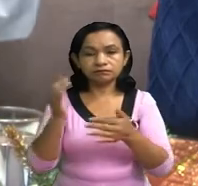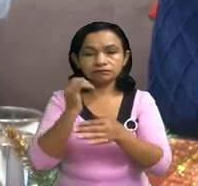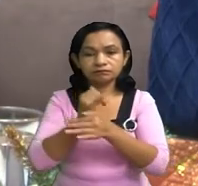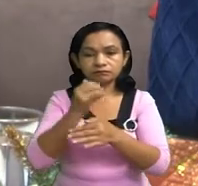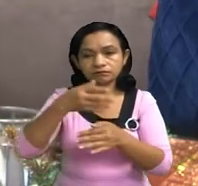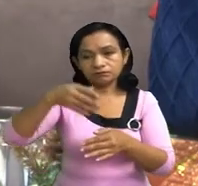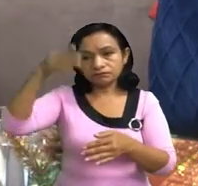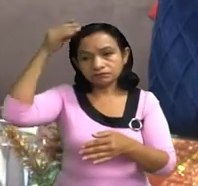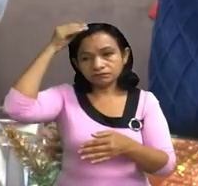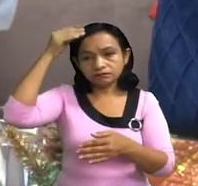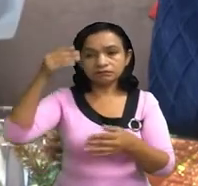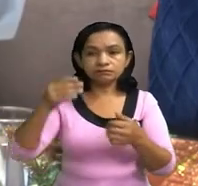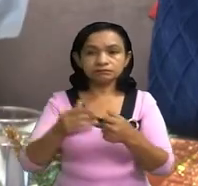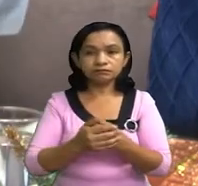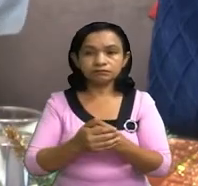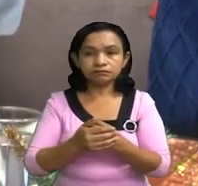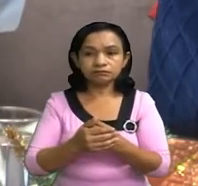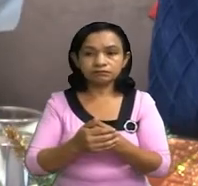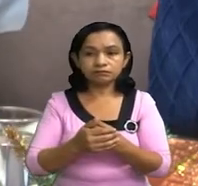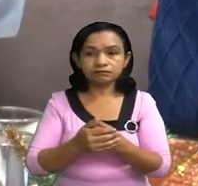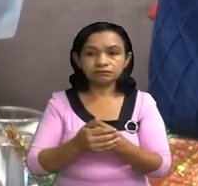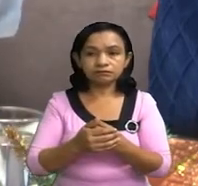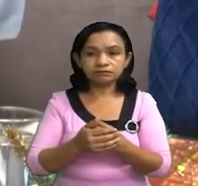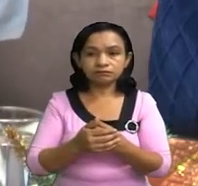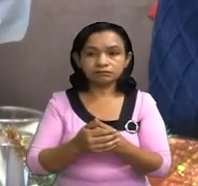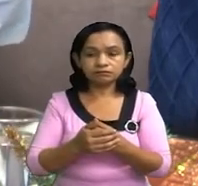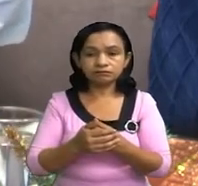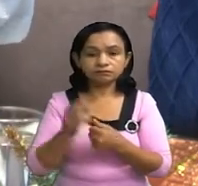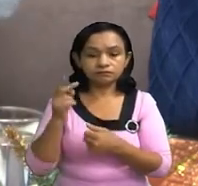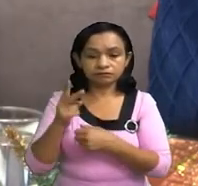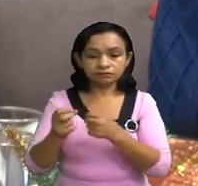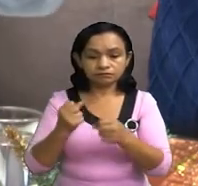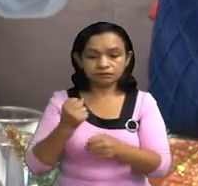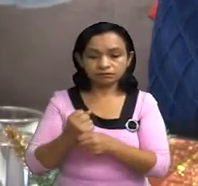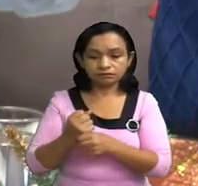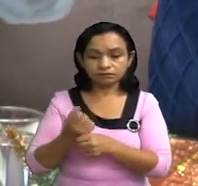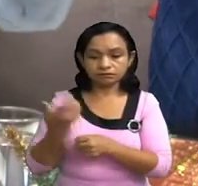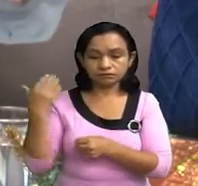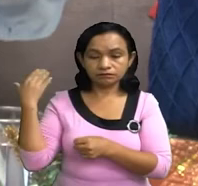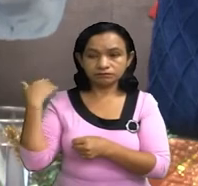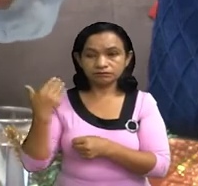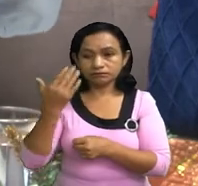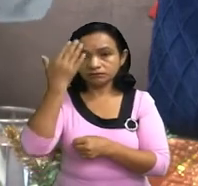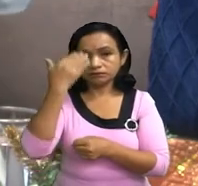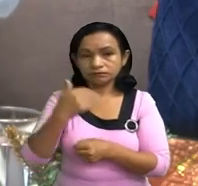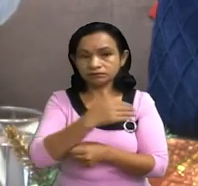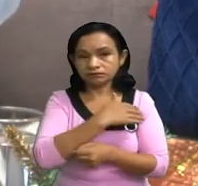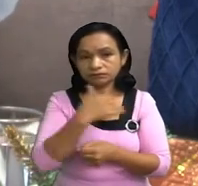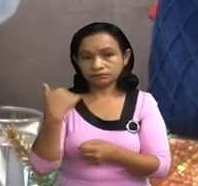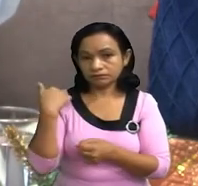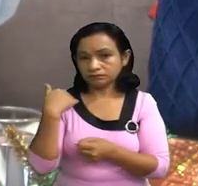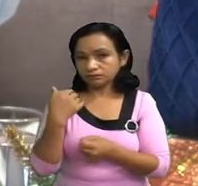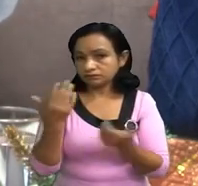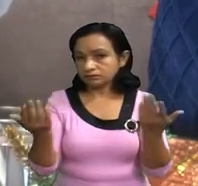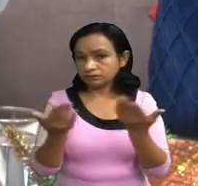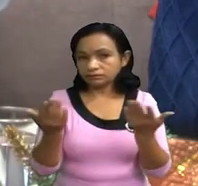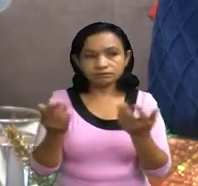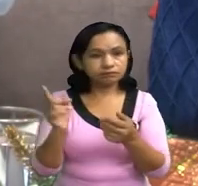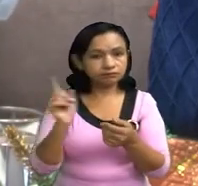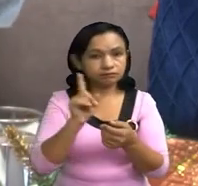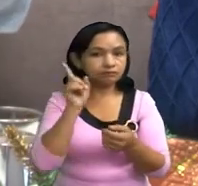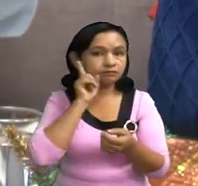todo. Eso desmiente lo que dicen que somos católicos desde hace 2 años. Por favor, no mientan. Y entonces nosotros le